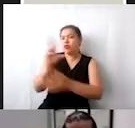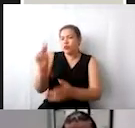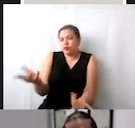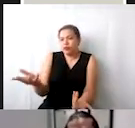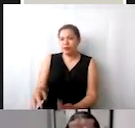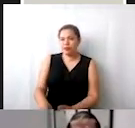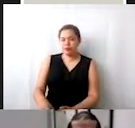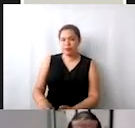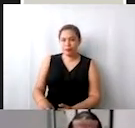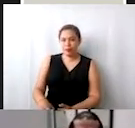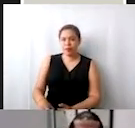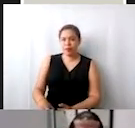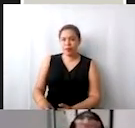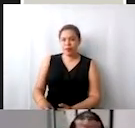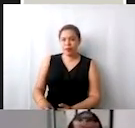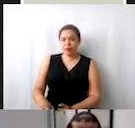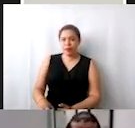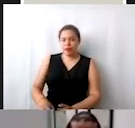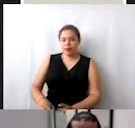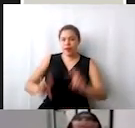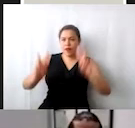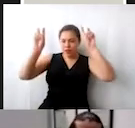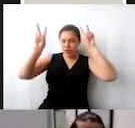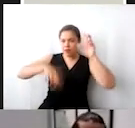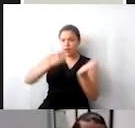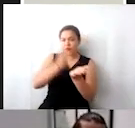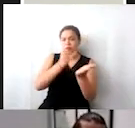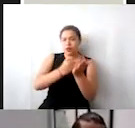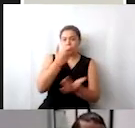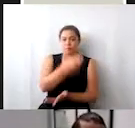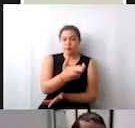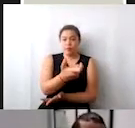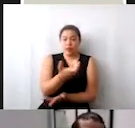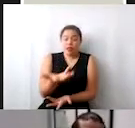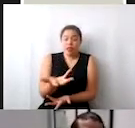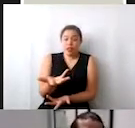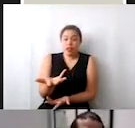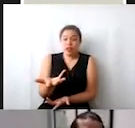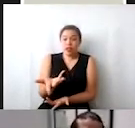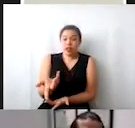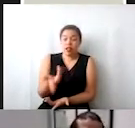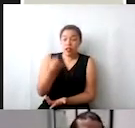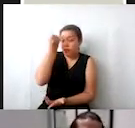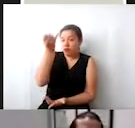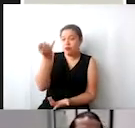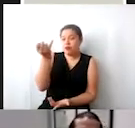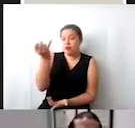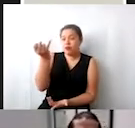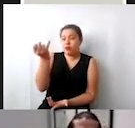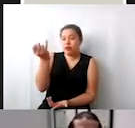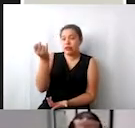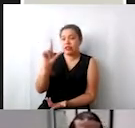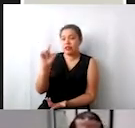Entonces, si eso es en materia de pago de impuestos, pues imaginemos cómo se pone una